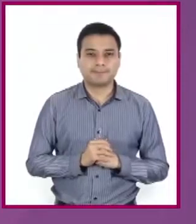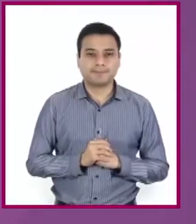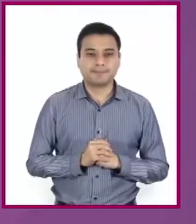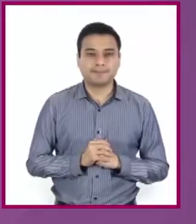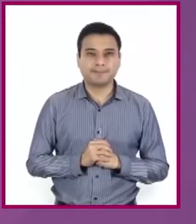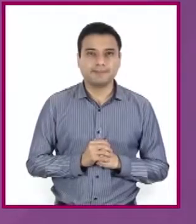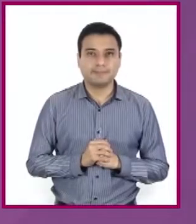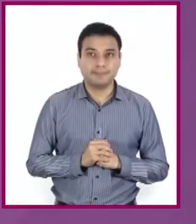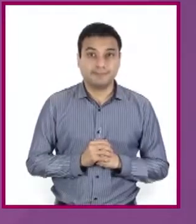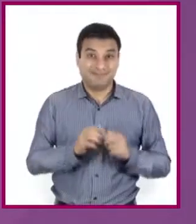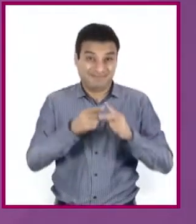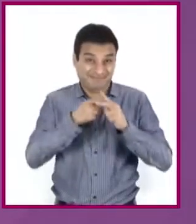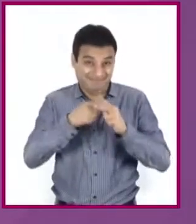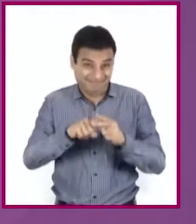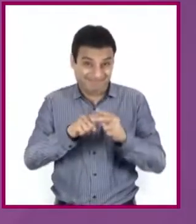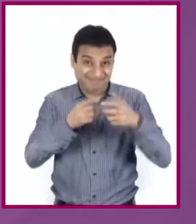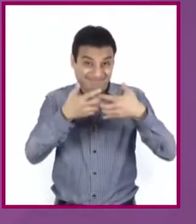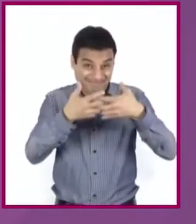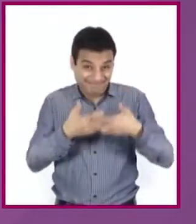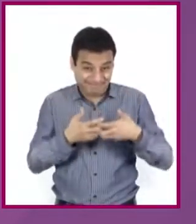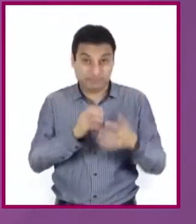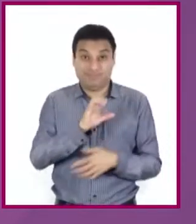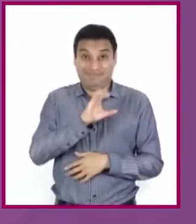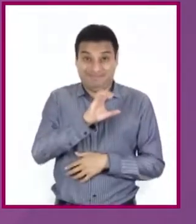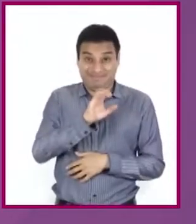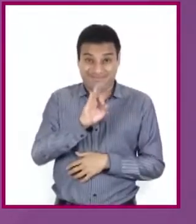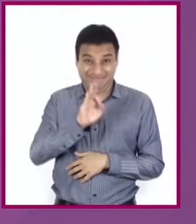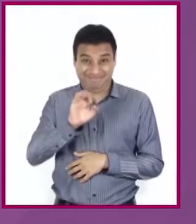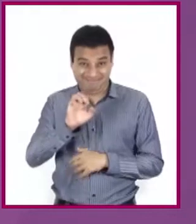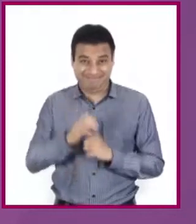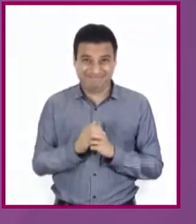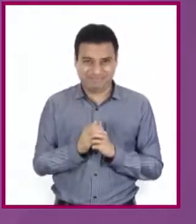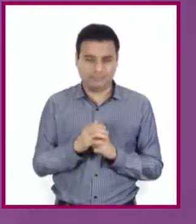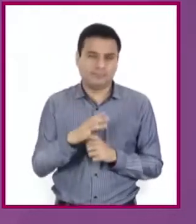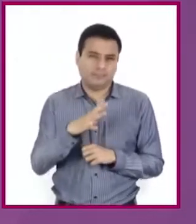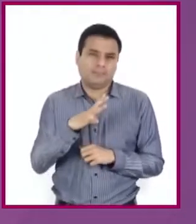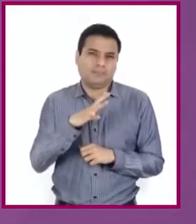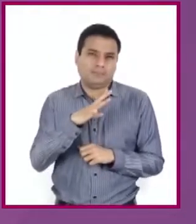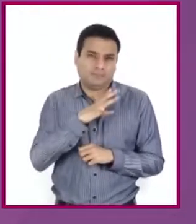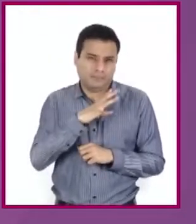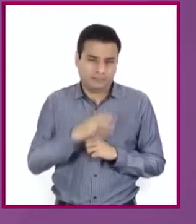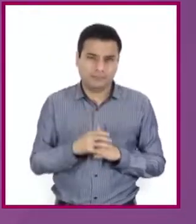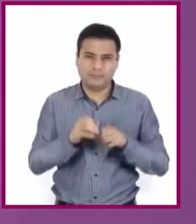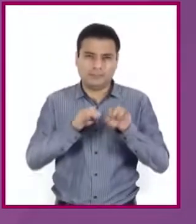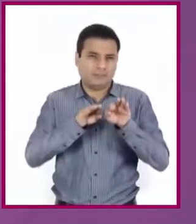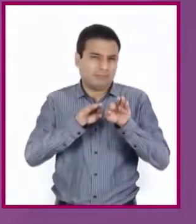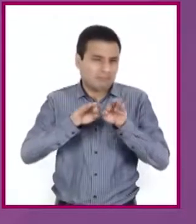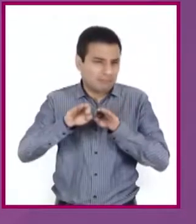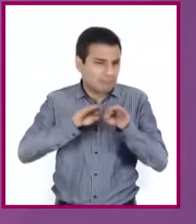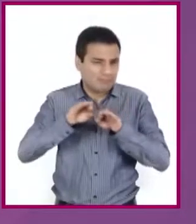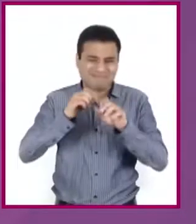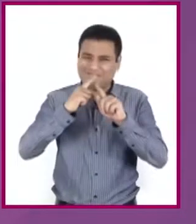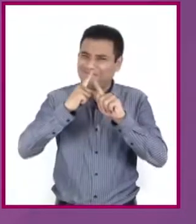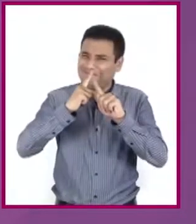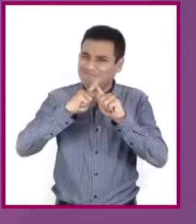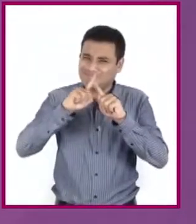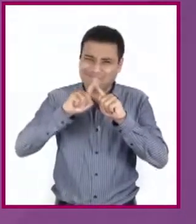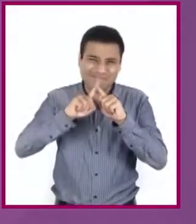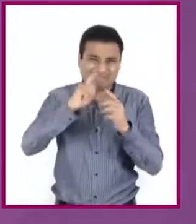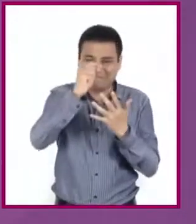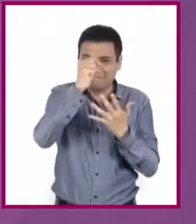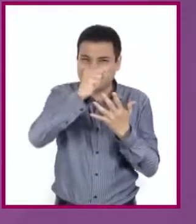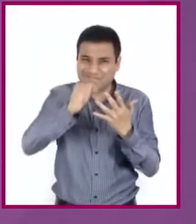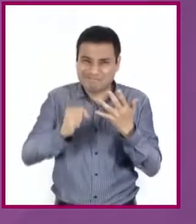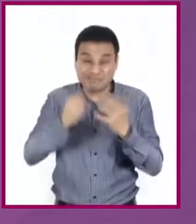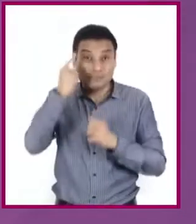Desde su fundación, la Comisión Federal de Electricidad ha realizado un sinnúmero de obras que han impulsado el